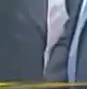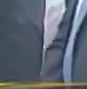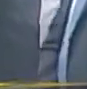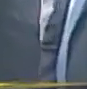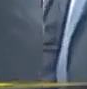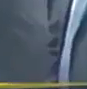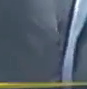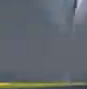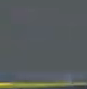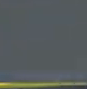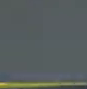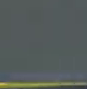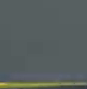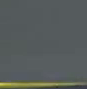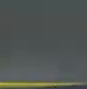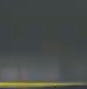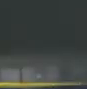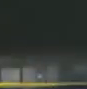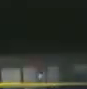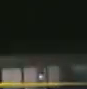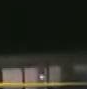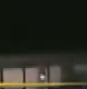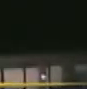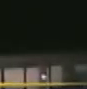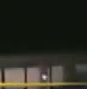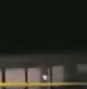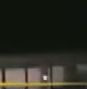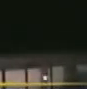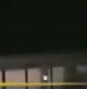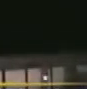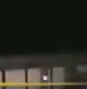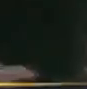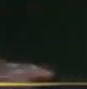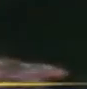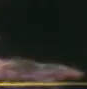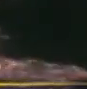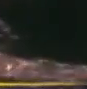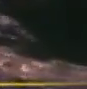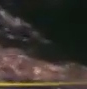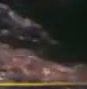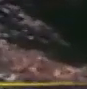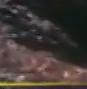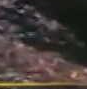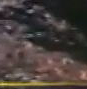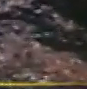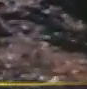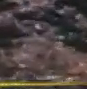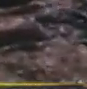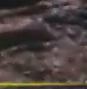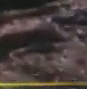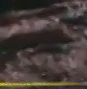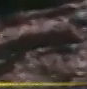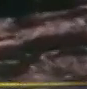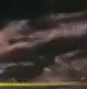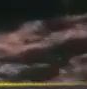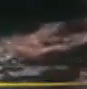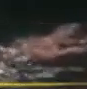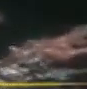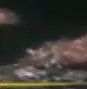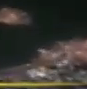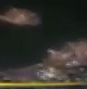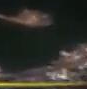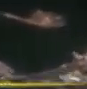de Economía Productiva. El presidente anunció una ley que permite hacer una revolución institucional para facilitar todas las